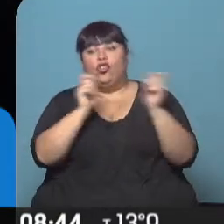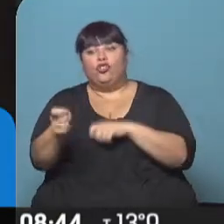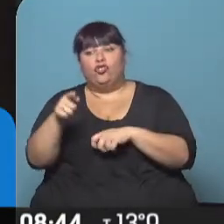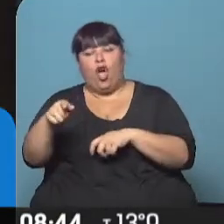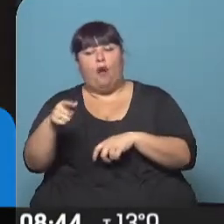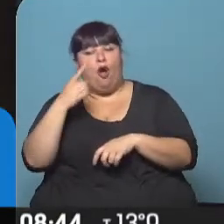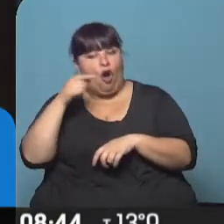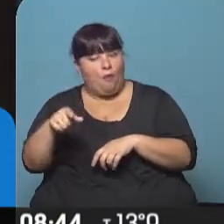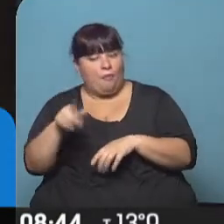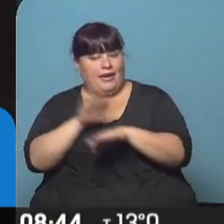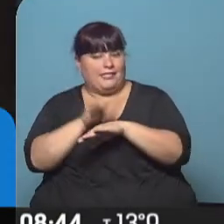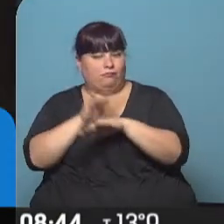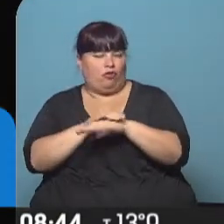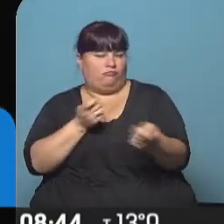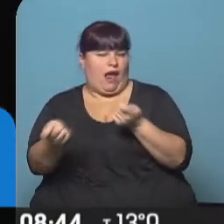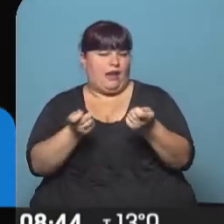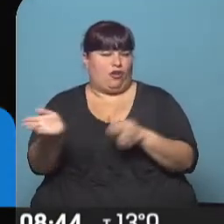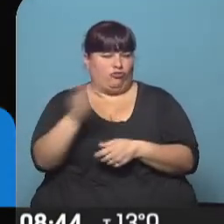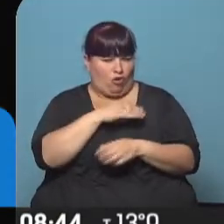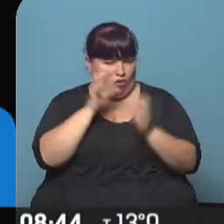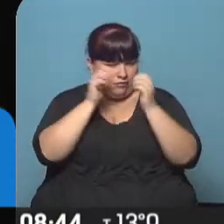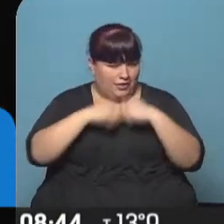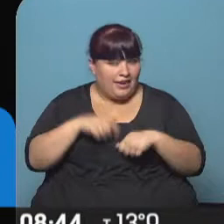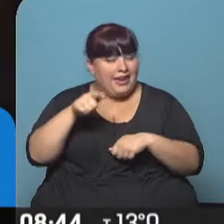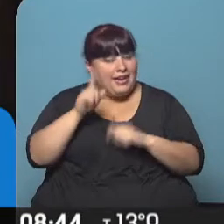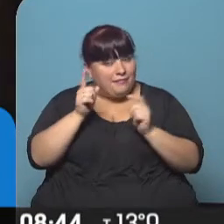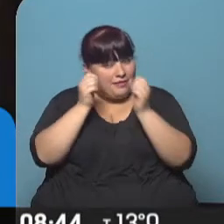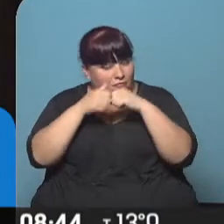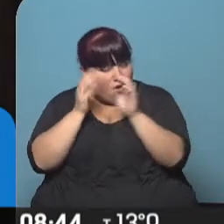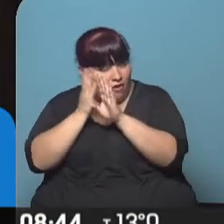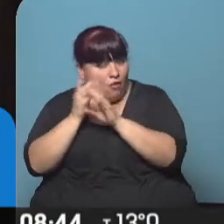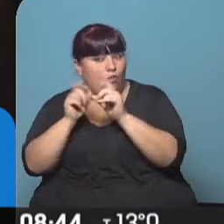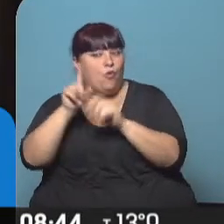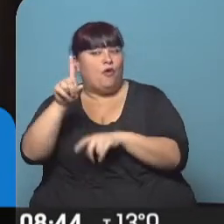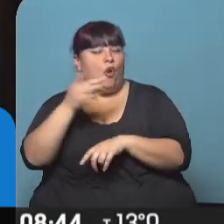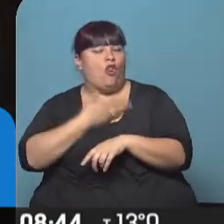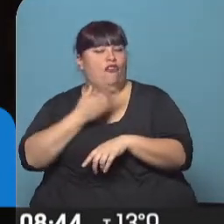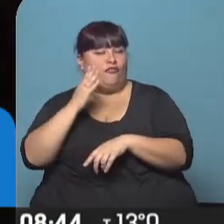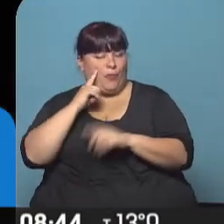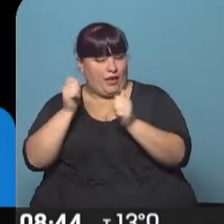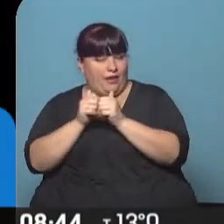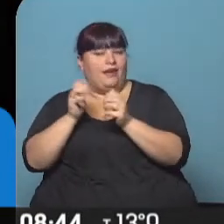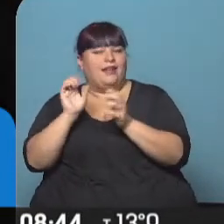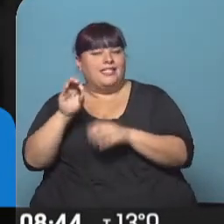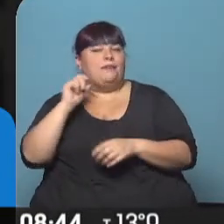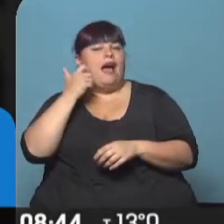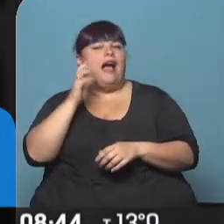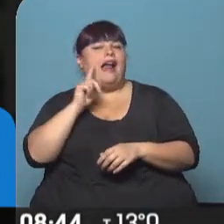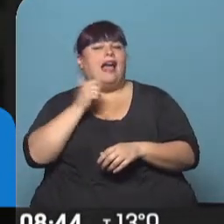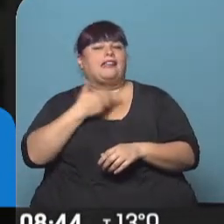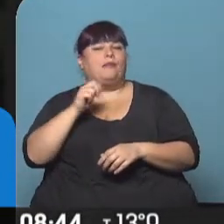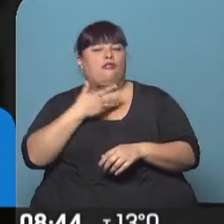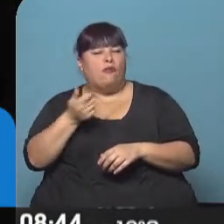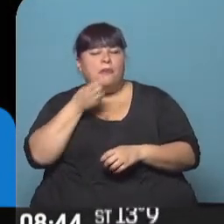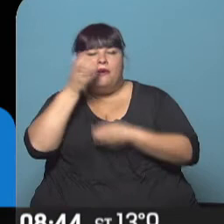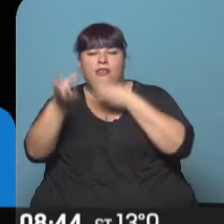Mark Felt quien estaba a cargo de todo en las sombras. Y Mark Felt, precisamente el número uno del FBI, era Garganta Profunda. Era la persona que